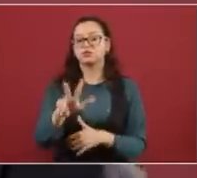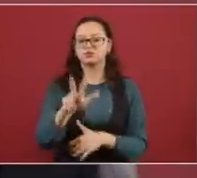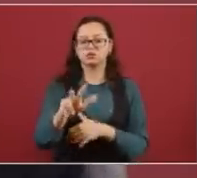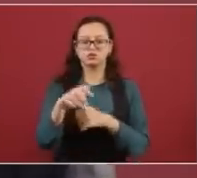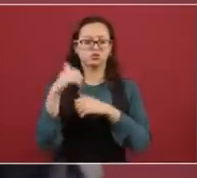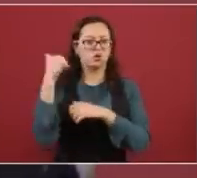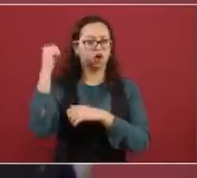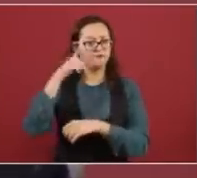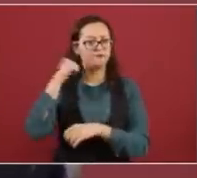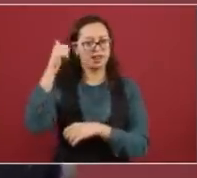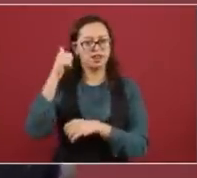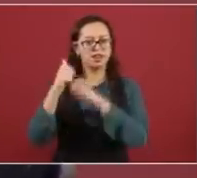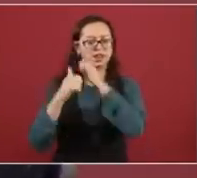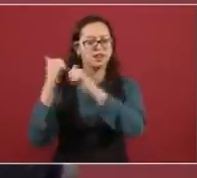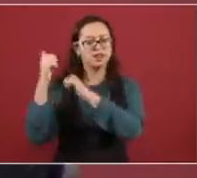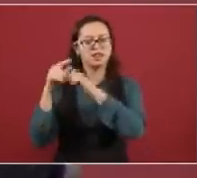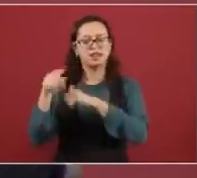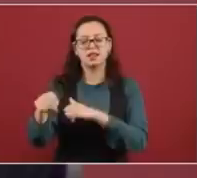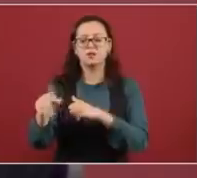sus propuestas.